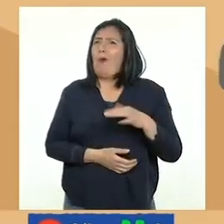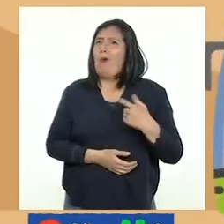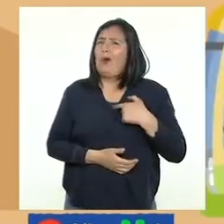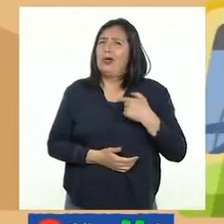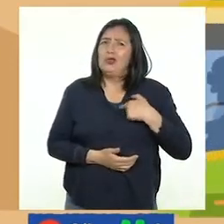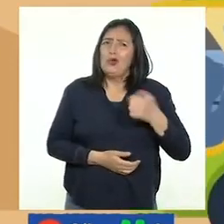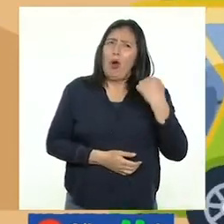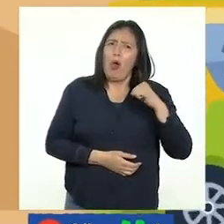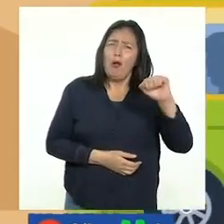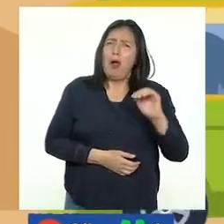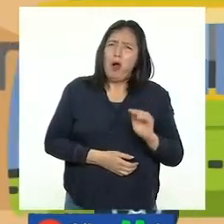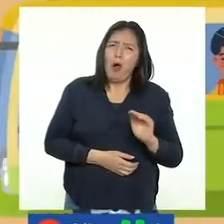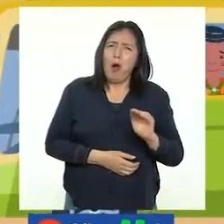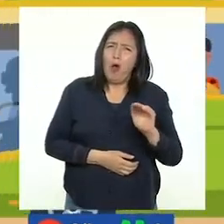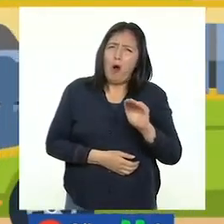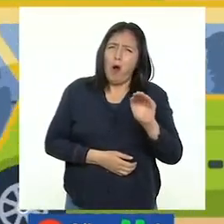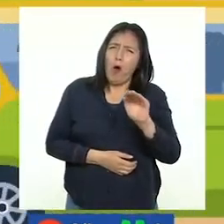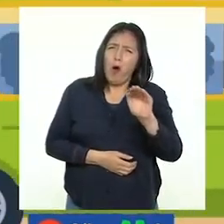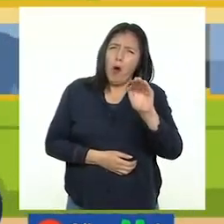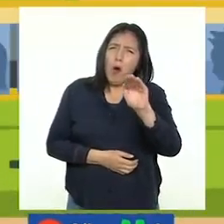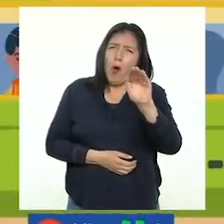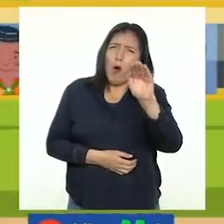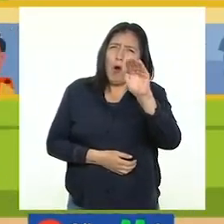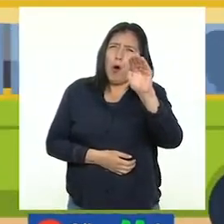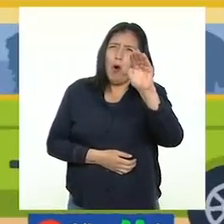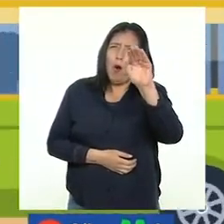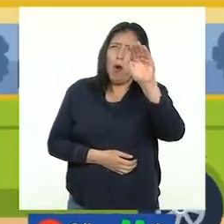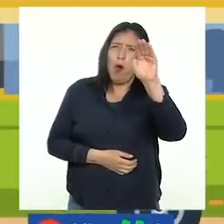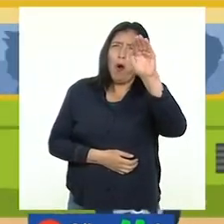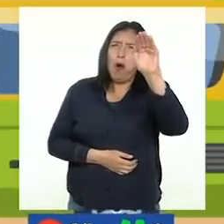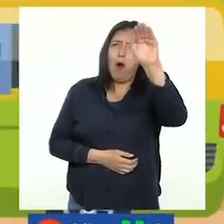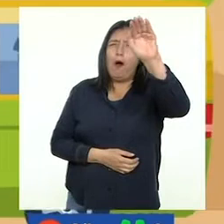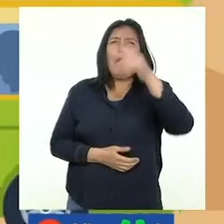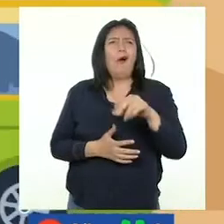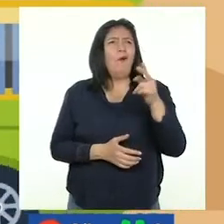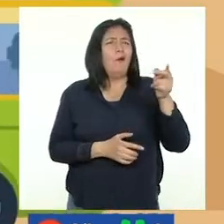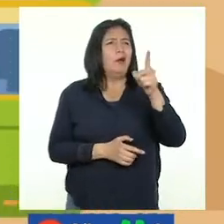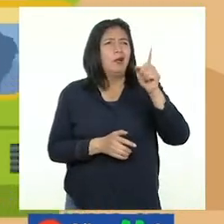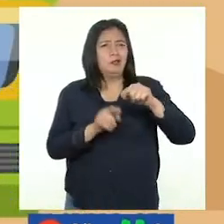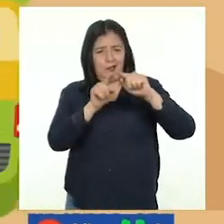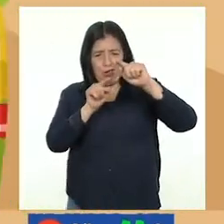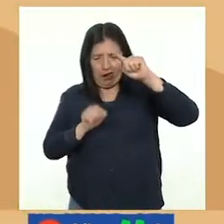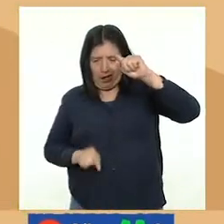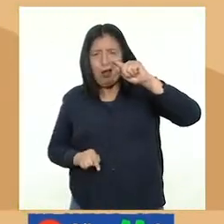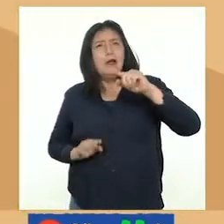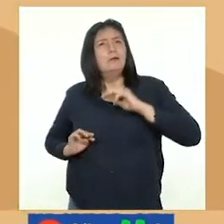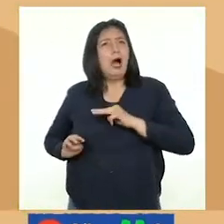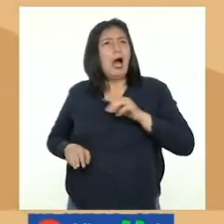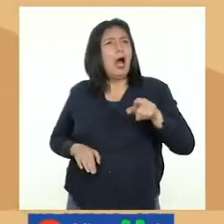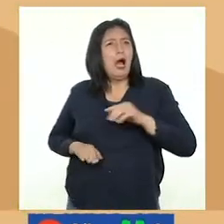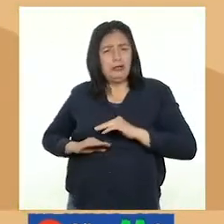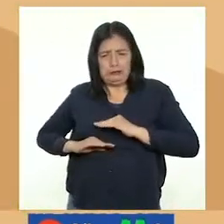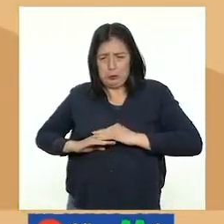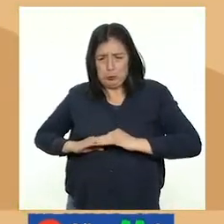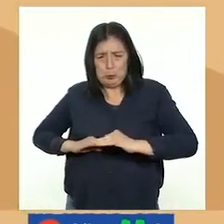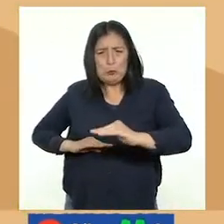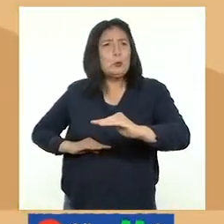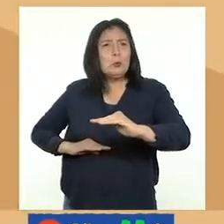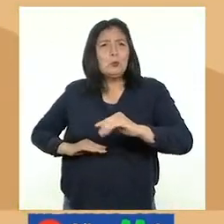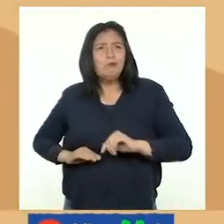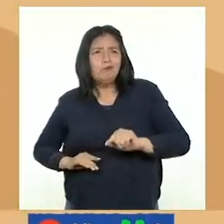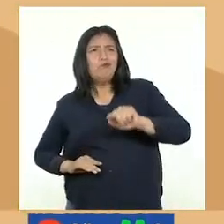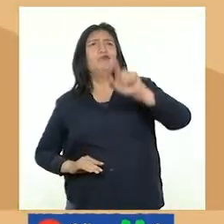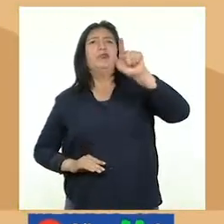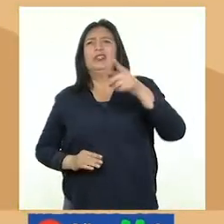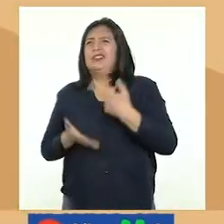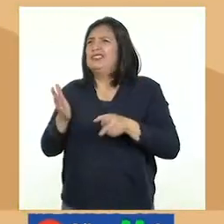mientras más viajaba y me acercaba a Huaraz, iba subiendo más y más alejándome del nivel del mar. ¿Qué quiere decir esto?